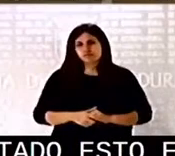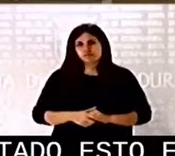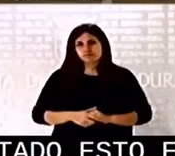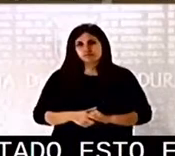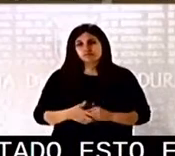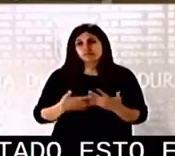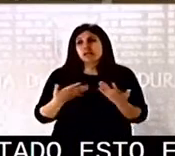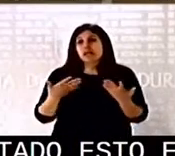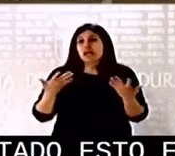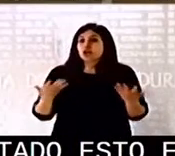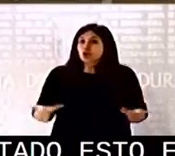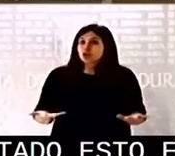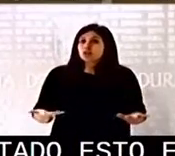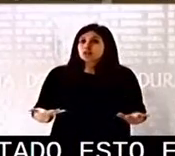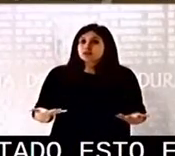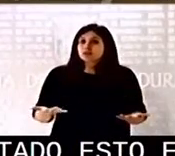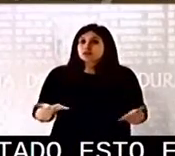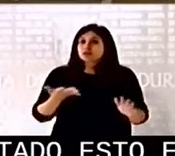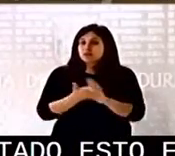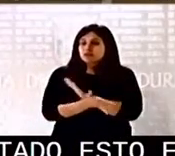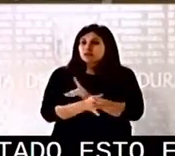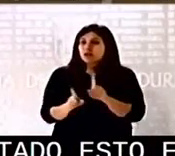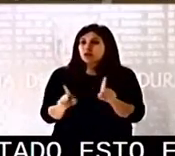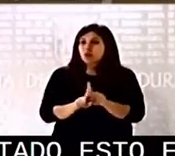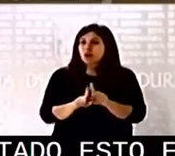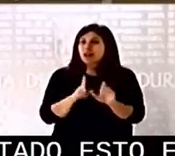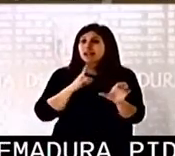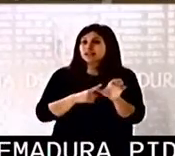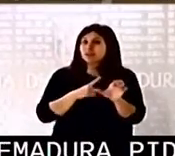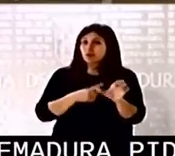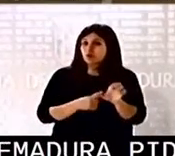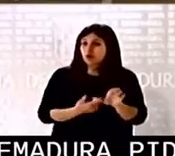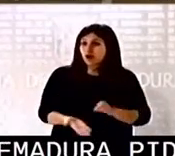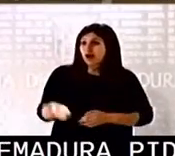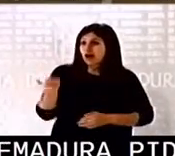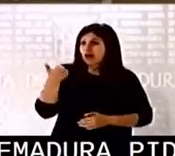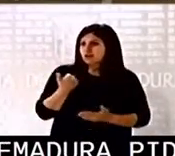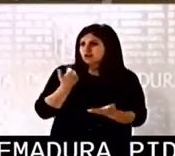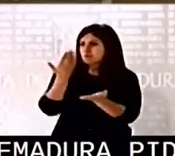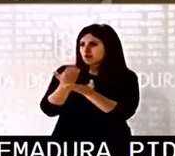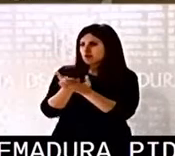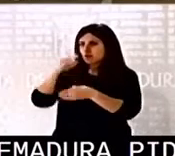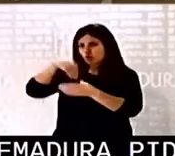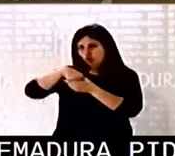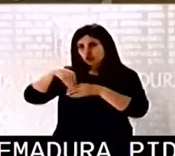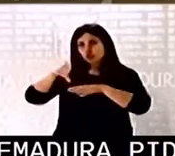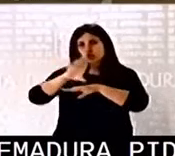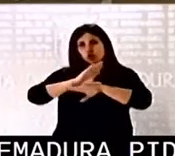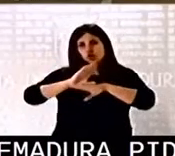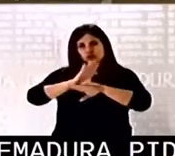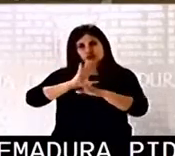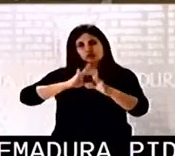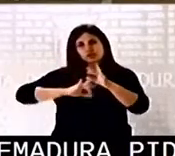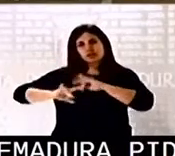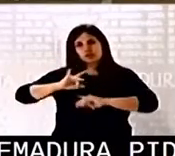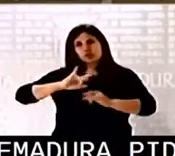Por lo tanto, Extremadura pidió ayer en el Consejo Territorial de Servicios Sociales